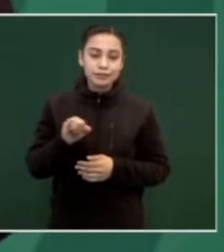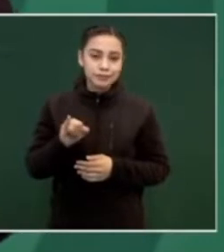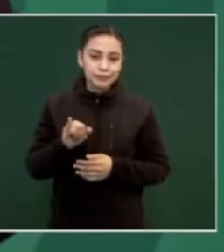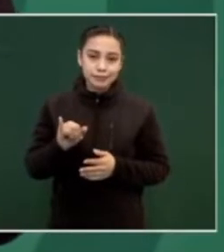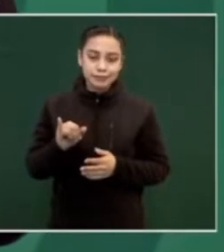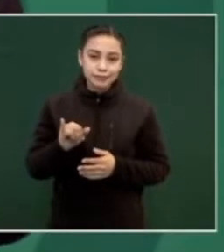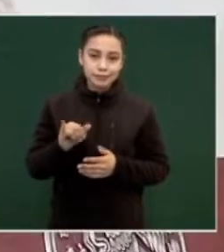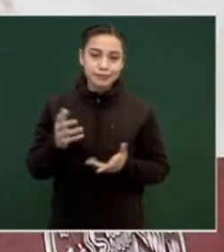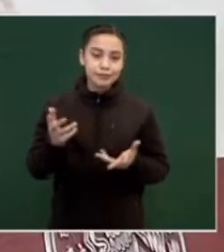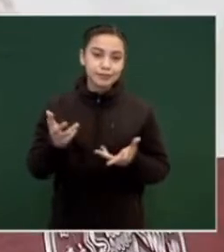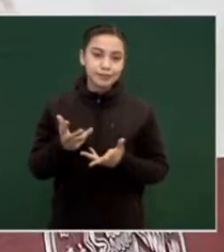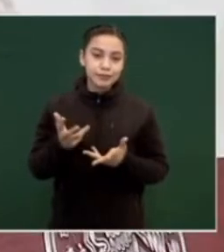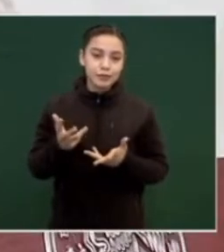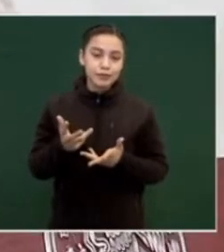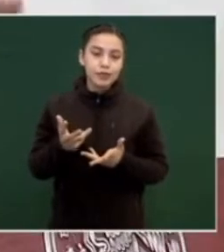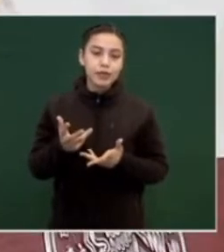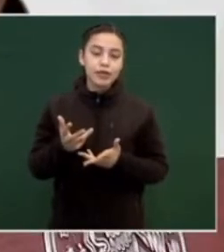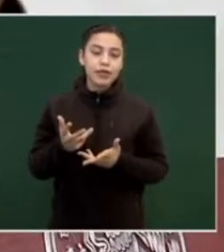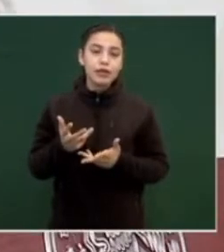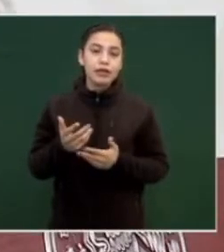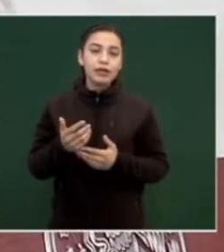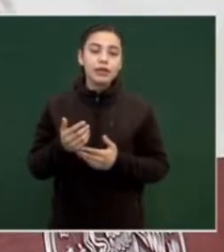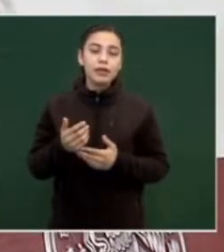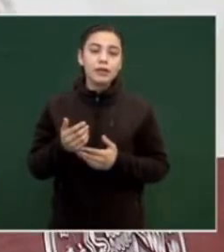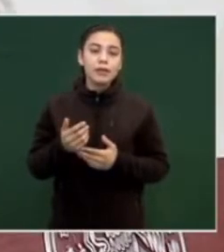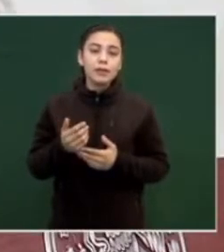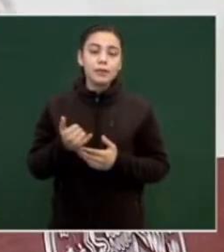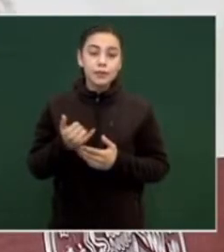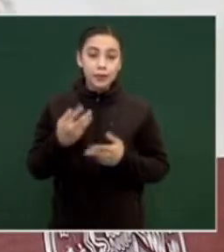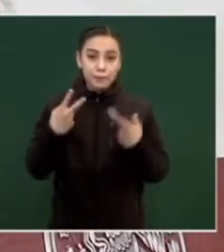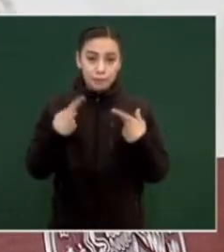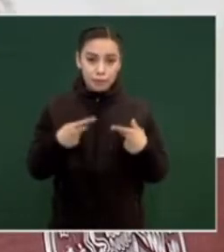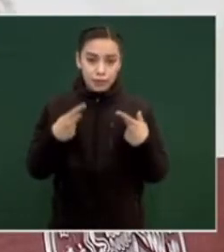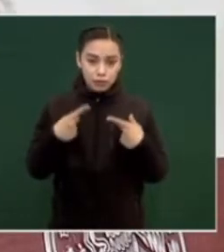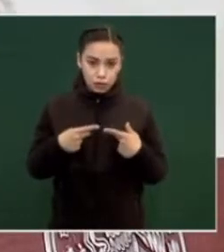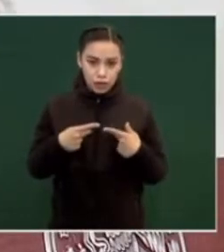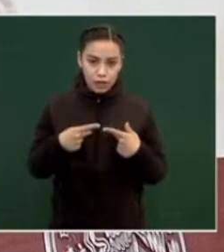dejemos también a la gente como tú estás planteando